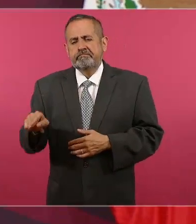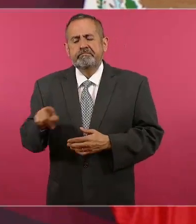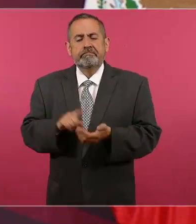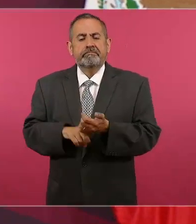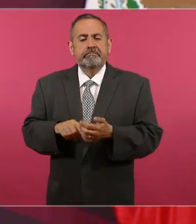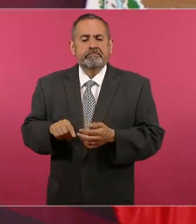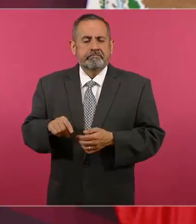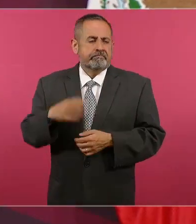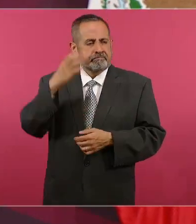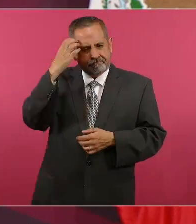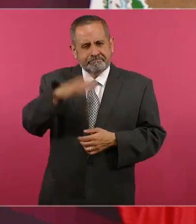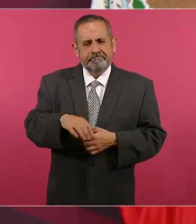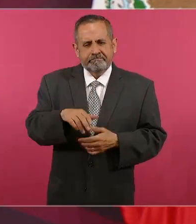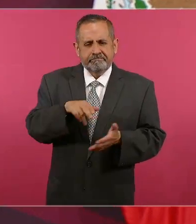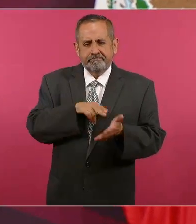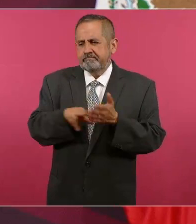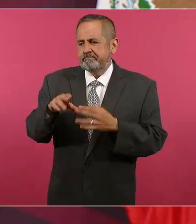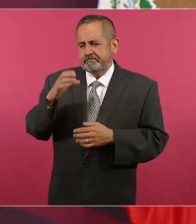un crimen